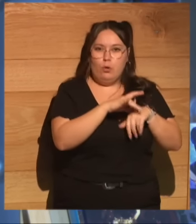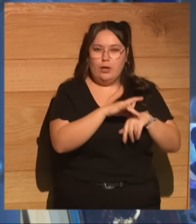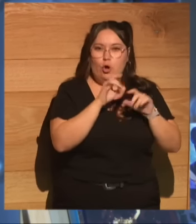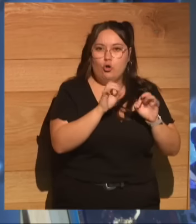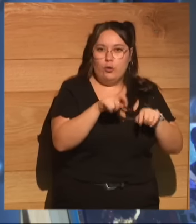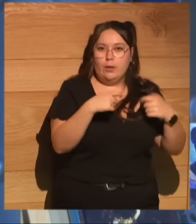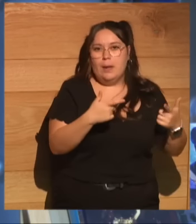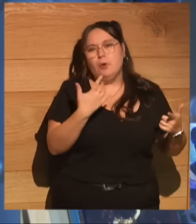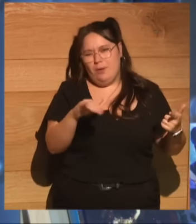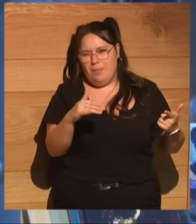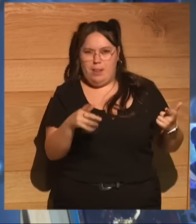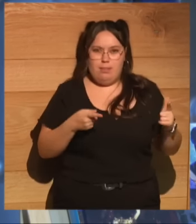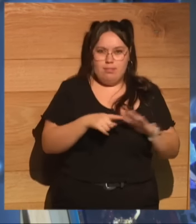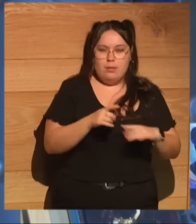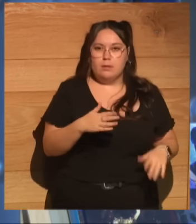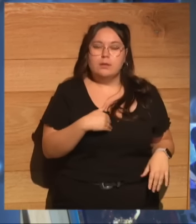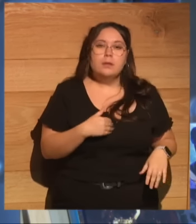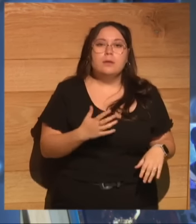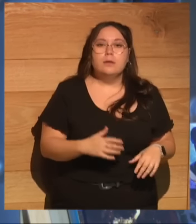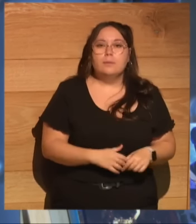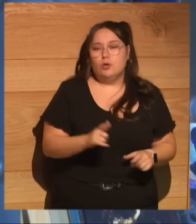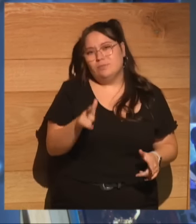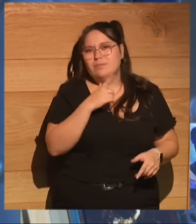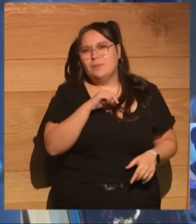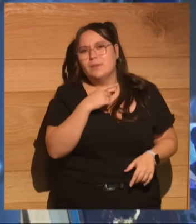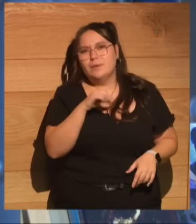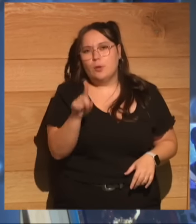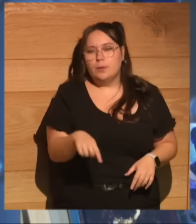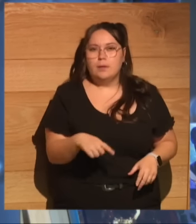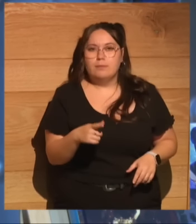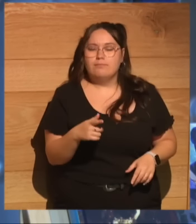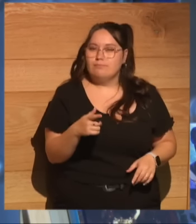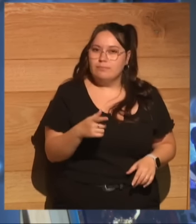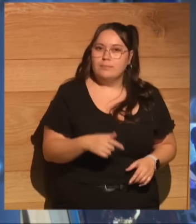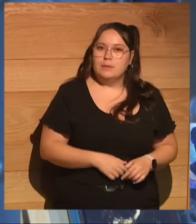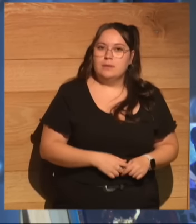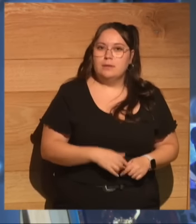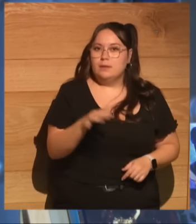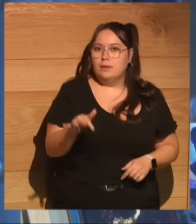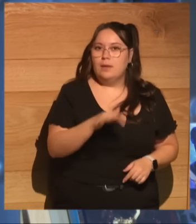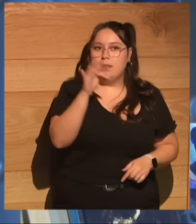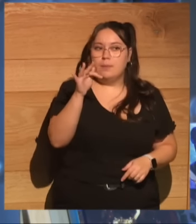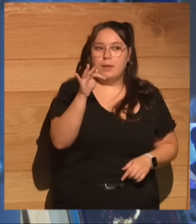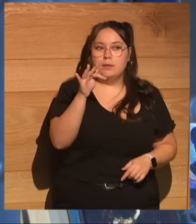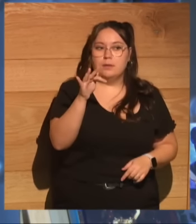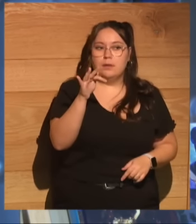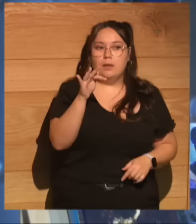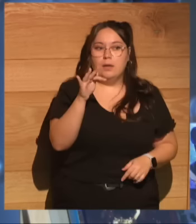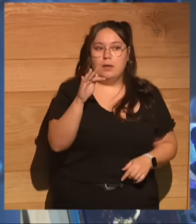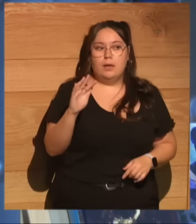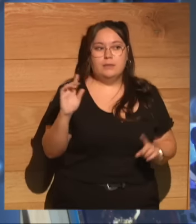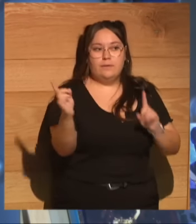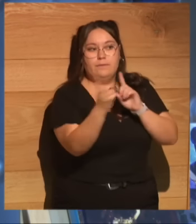es malvadillo, o sea, tiene mala leche, pero es divertido, es inevitablemente divertido, y además está enfrente de una